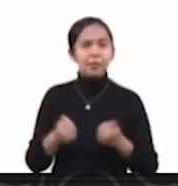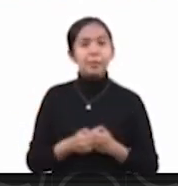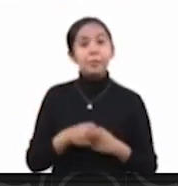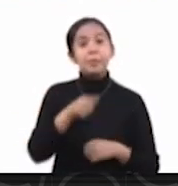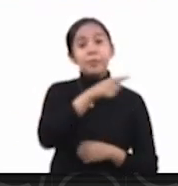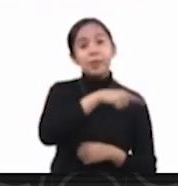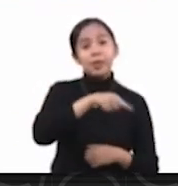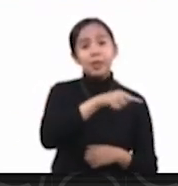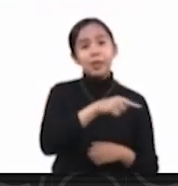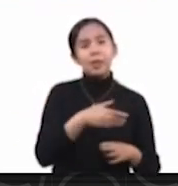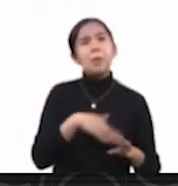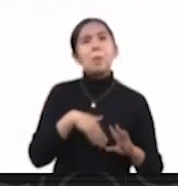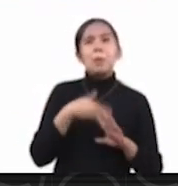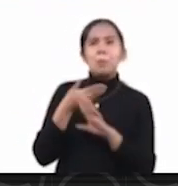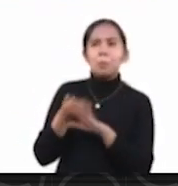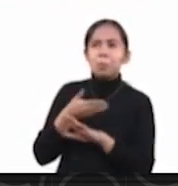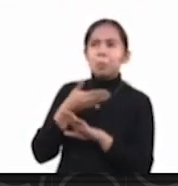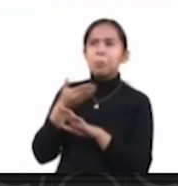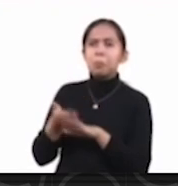propagandísticas.